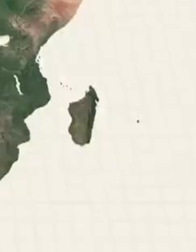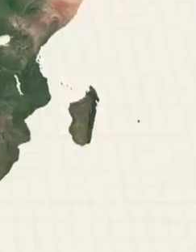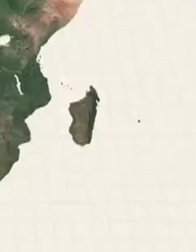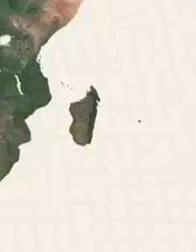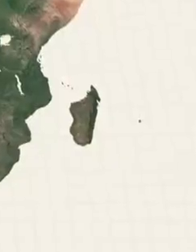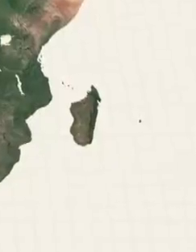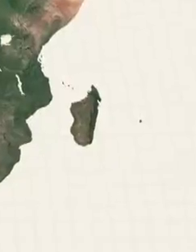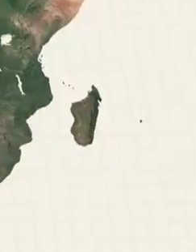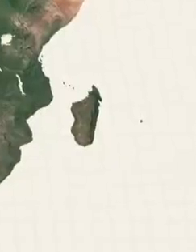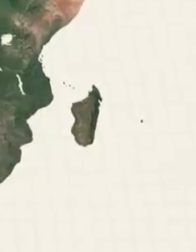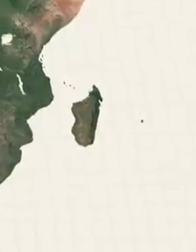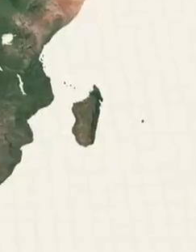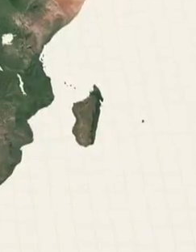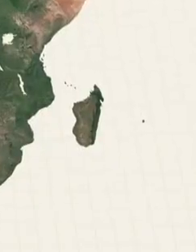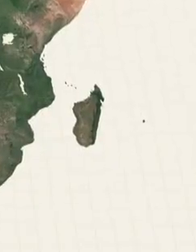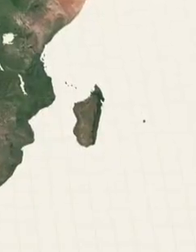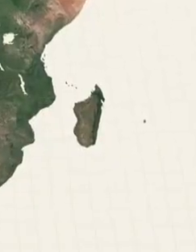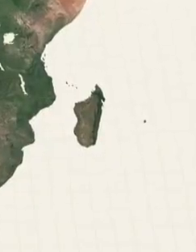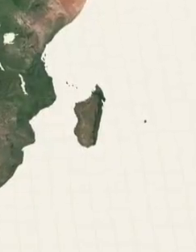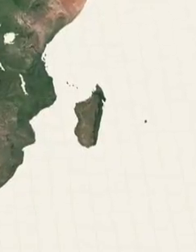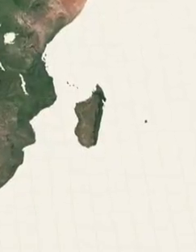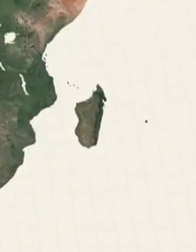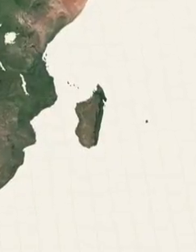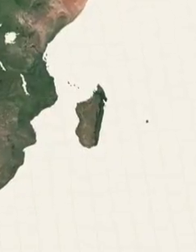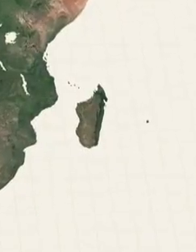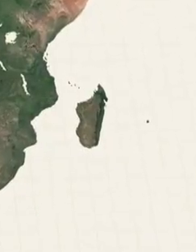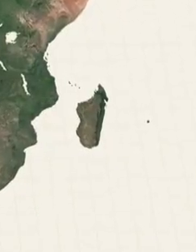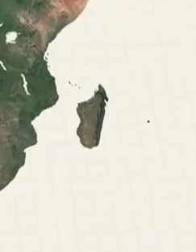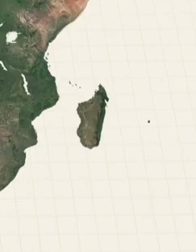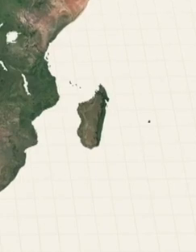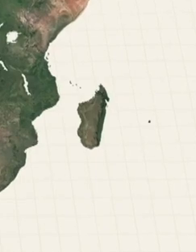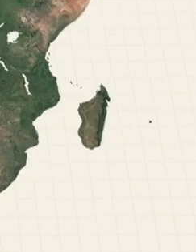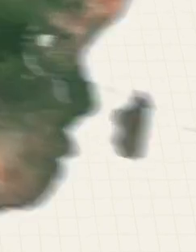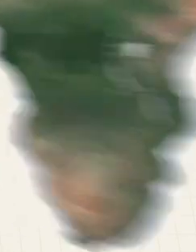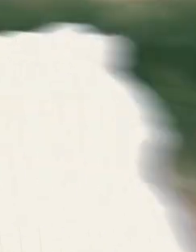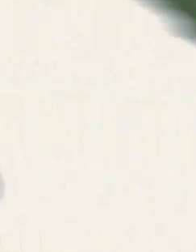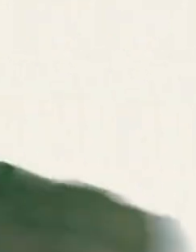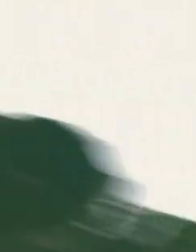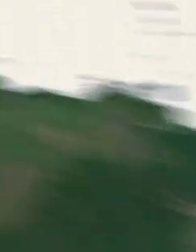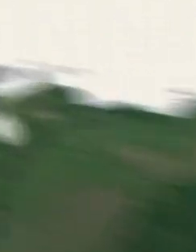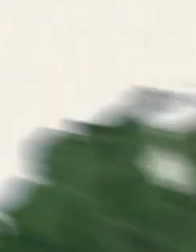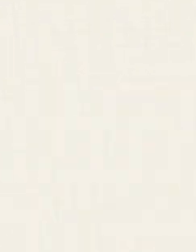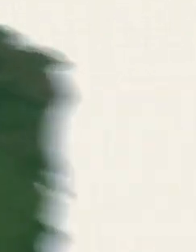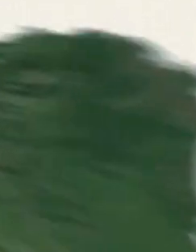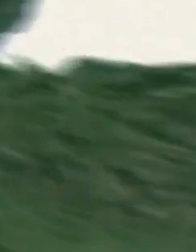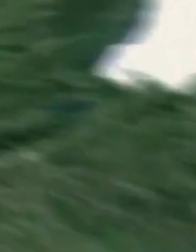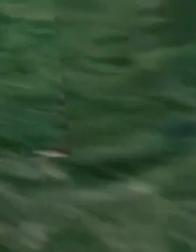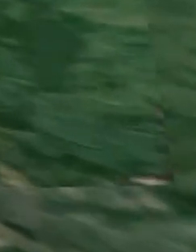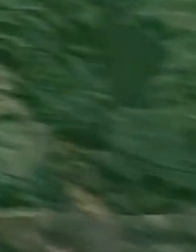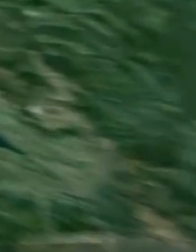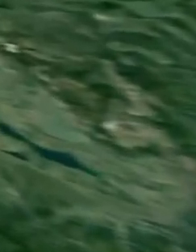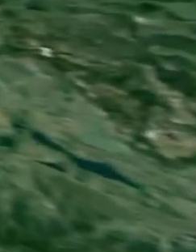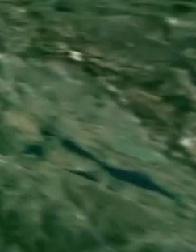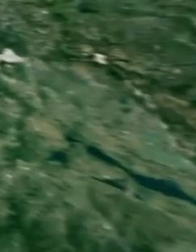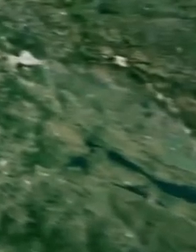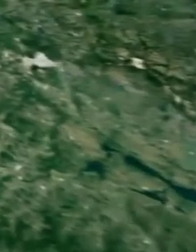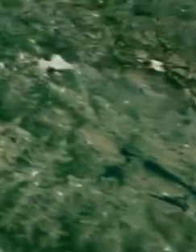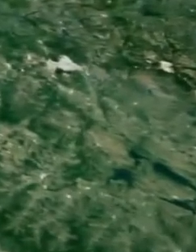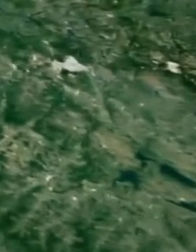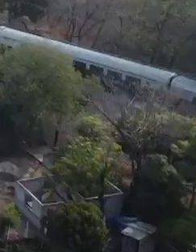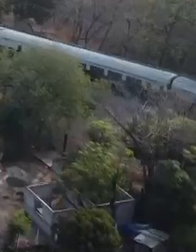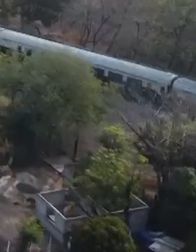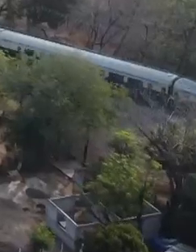En una ubicación estratégica que conecta el Océano Pacífico con el Atlántico, el Corredor Interoceánico del Istmo de